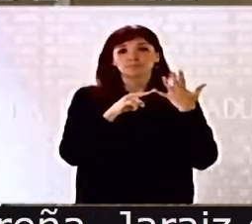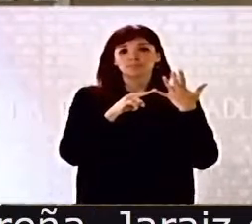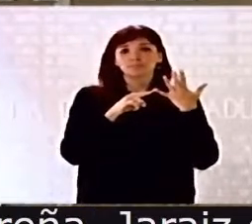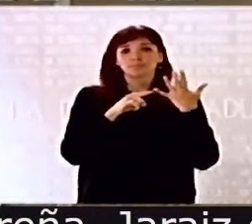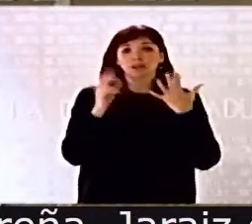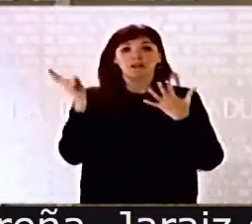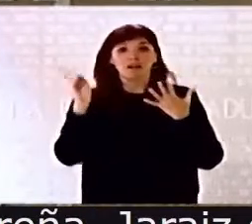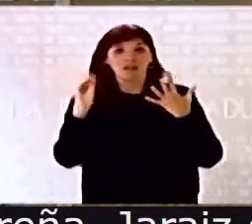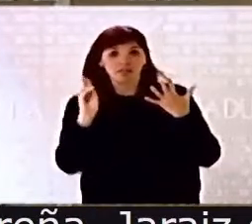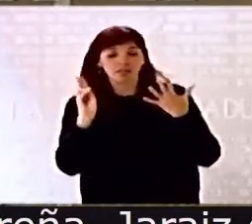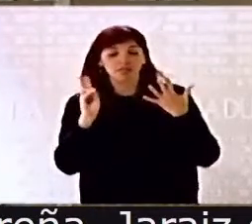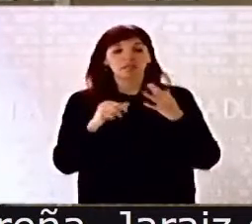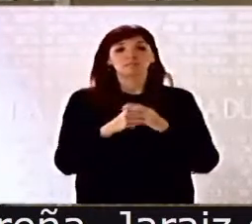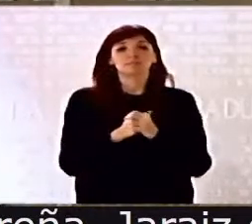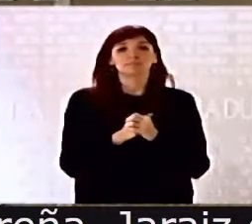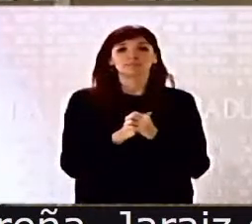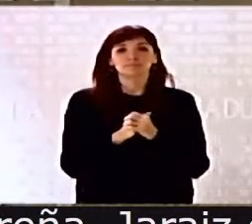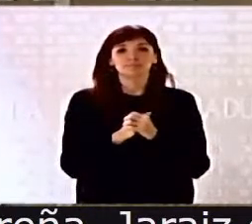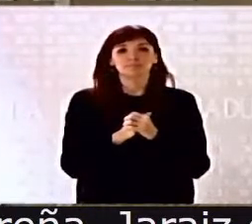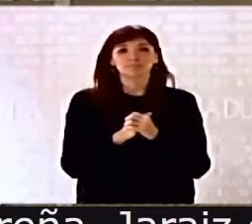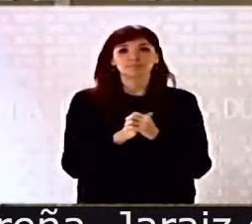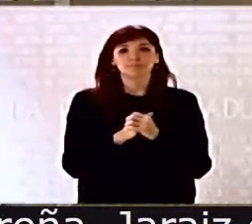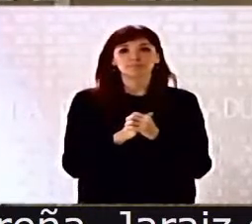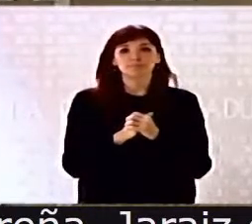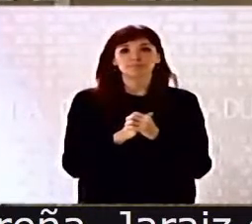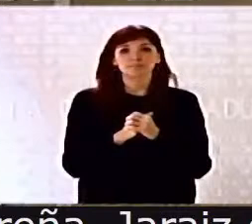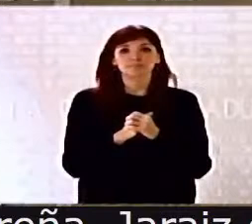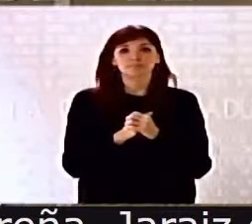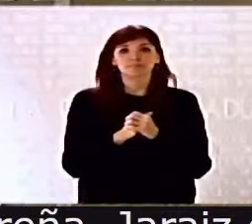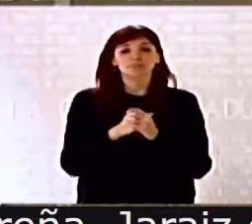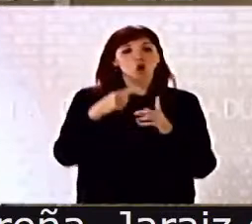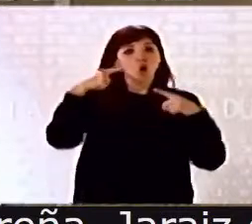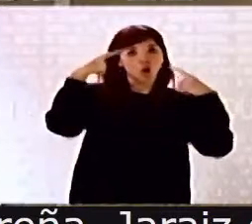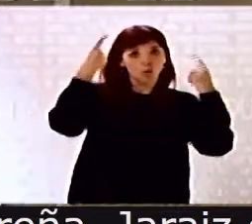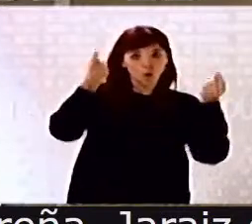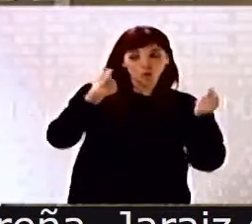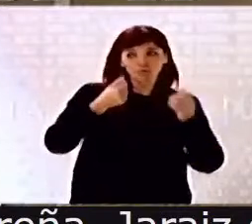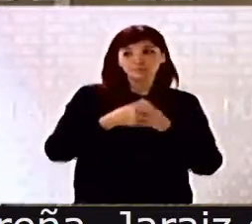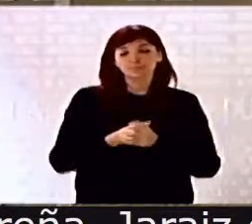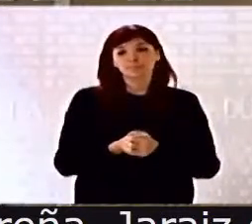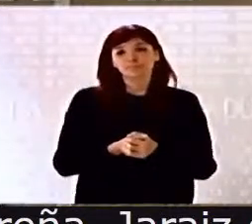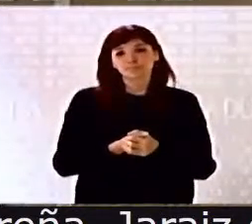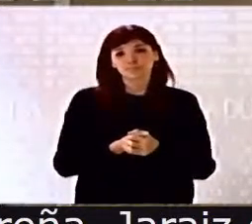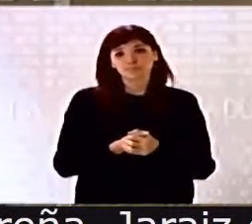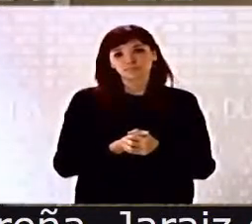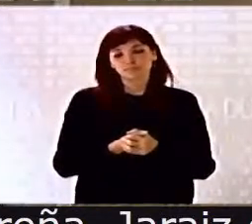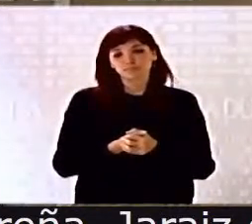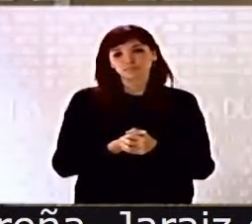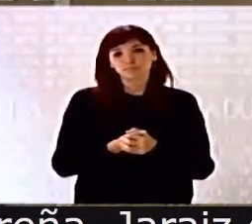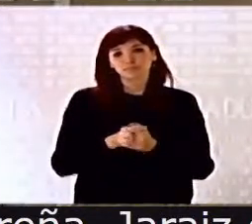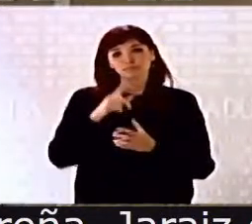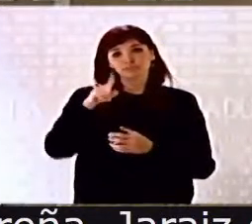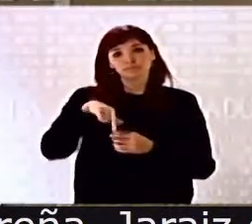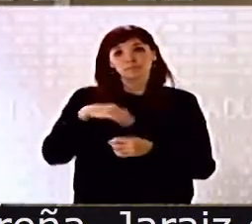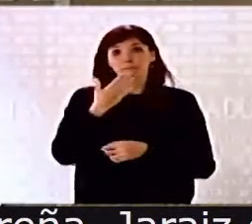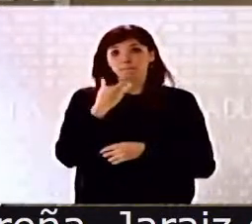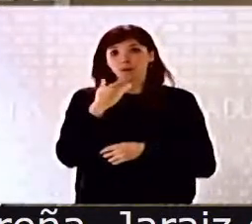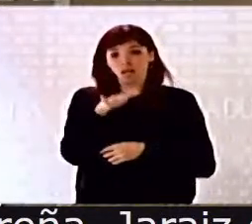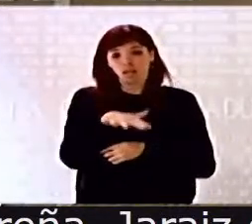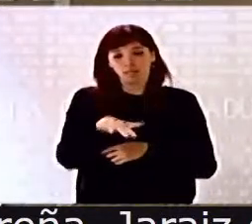Jerez de los Caballeros, Lobón, la ciudad de